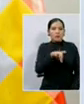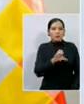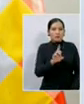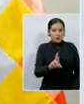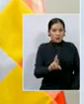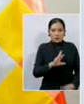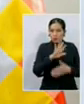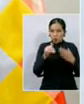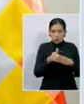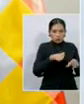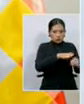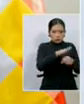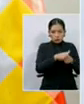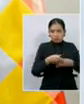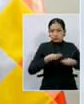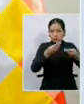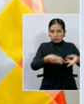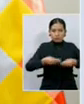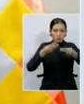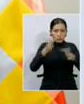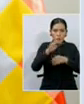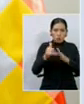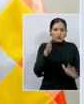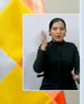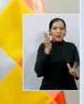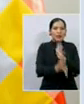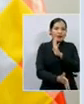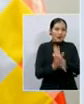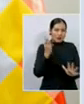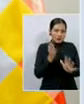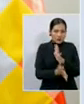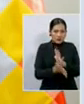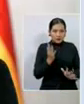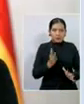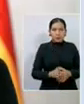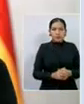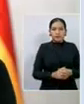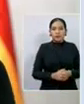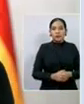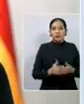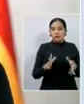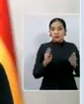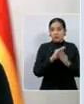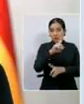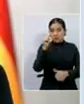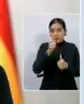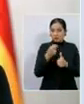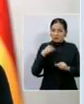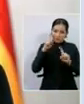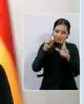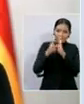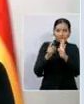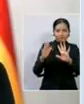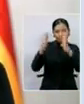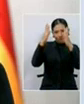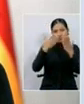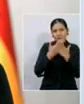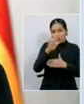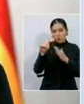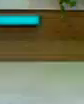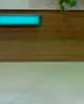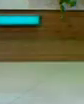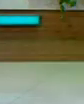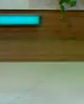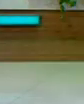la construcción de este tejido social. Hemos pasado por muchas crisis, entre ellas la crisis política, que significa distintos pasos y